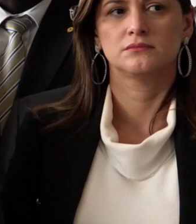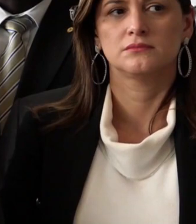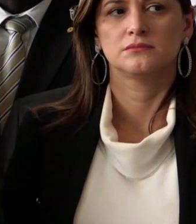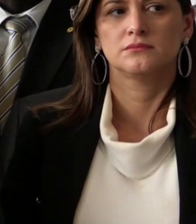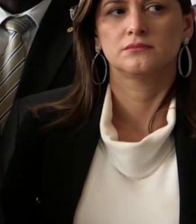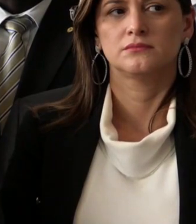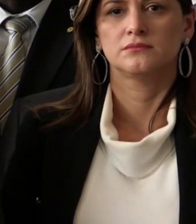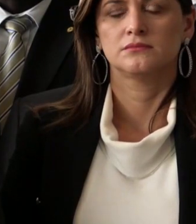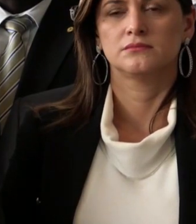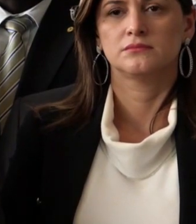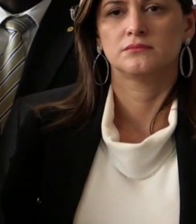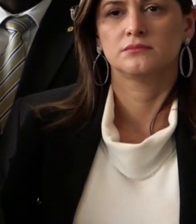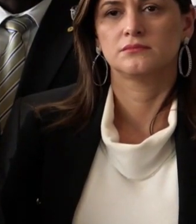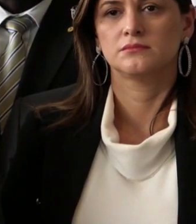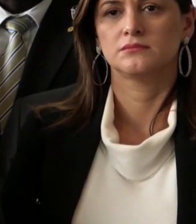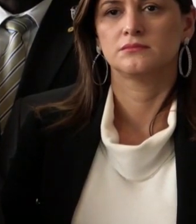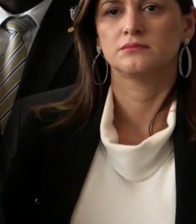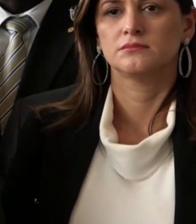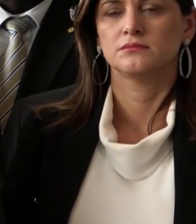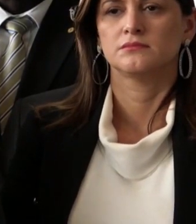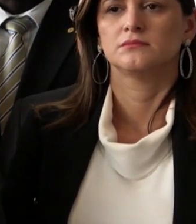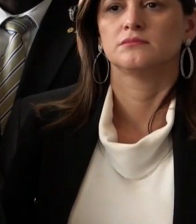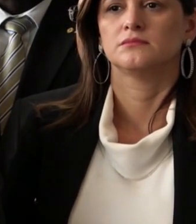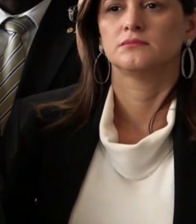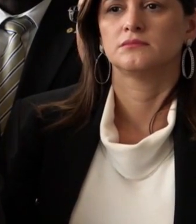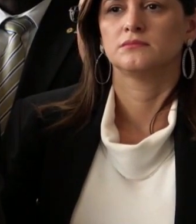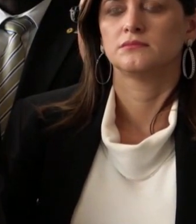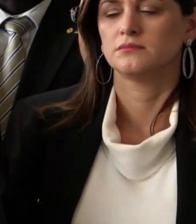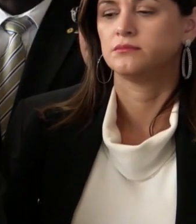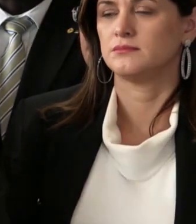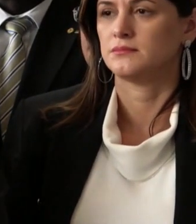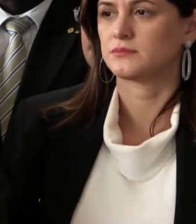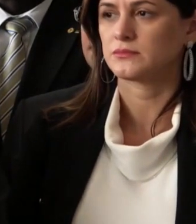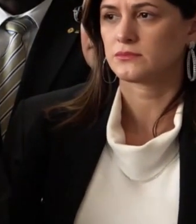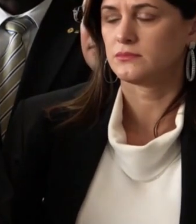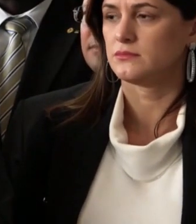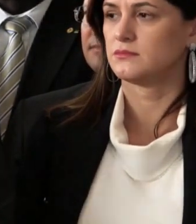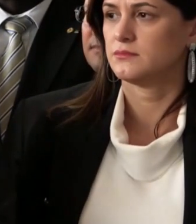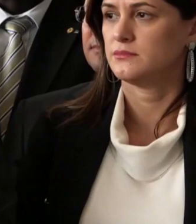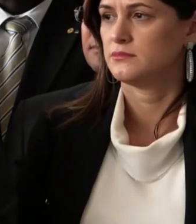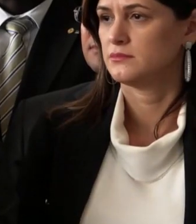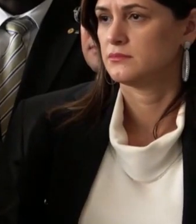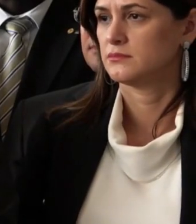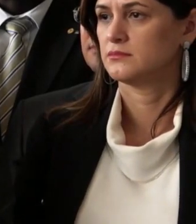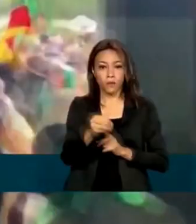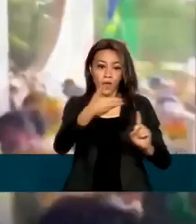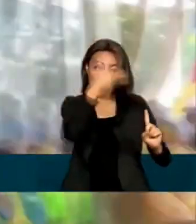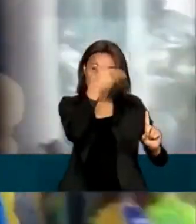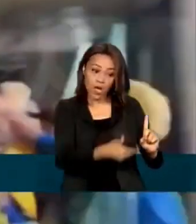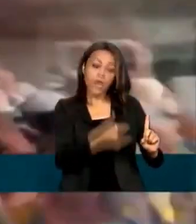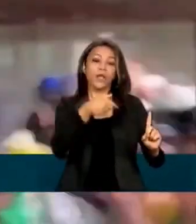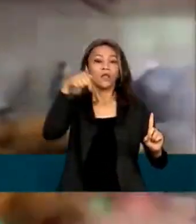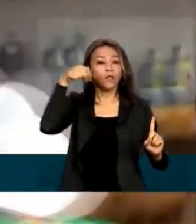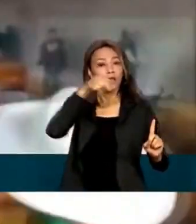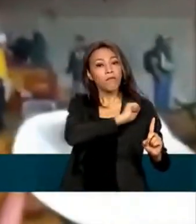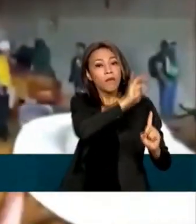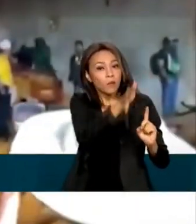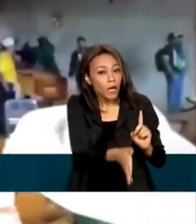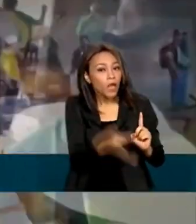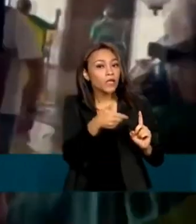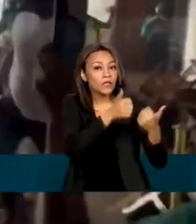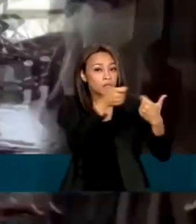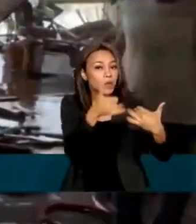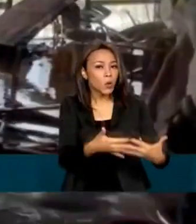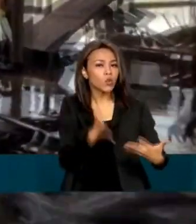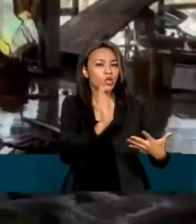que el expresidente Jair Bolsonaro, investigado por el intento de golpe de Estado, está cada vez más aislado. Los vandálicos actos realizados